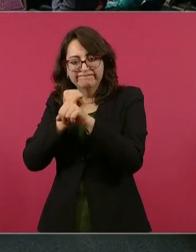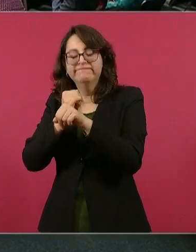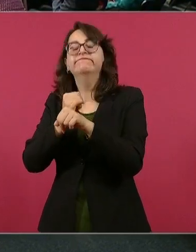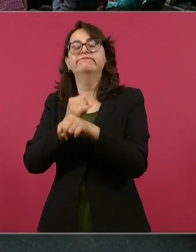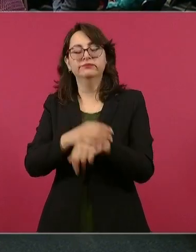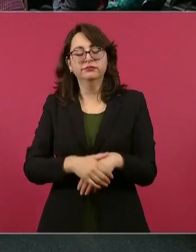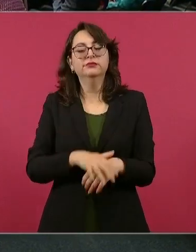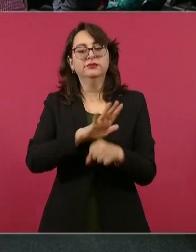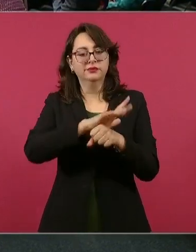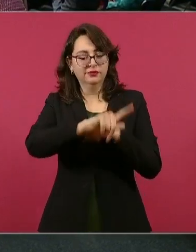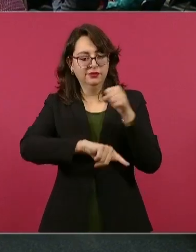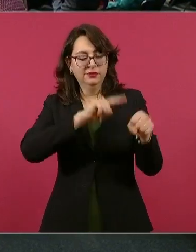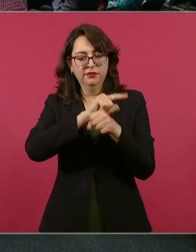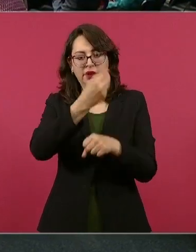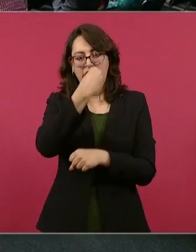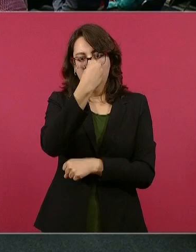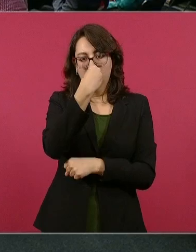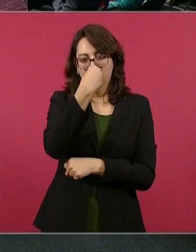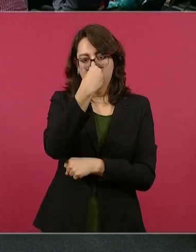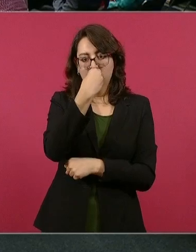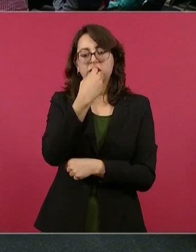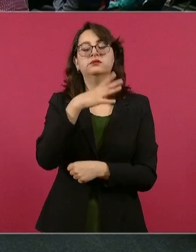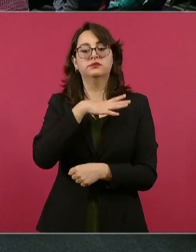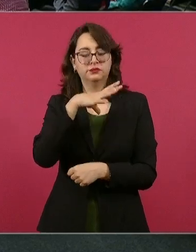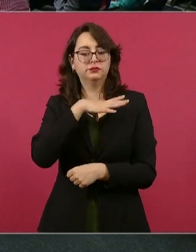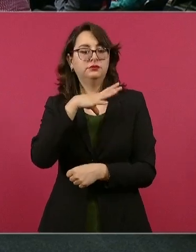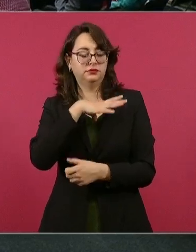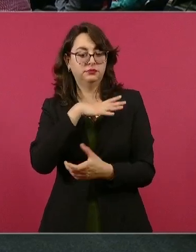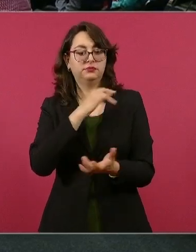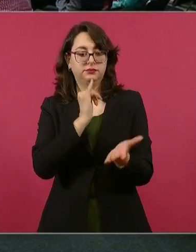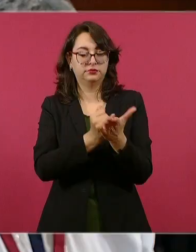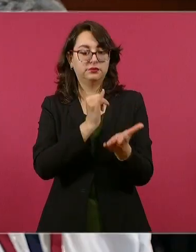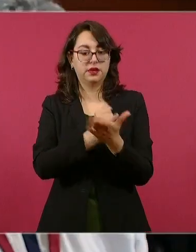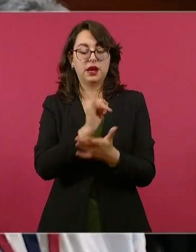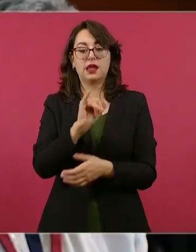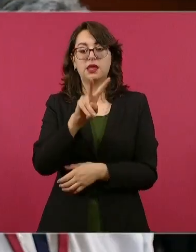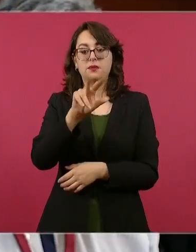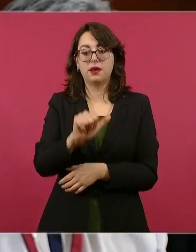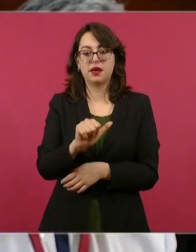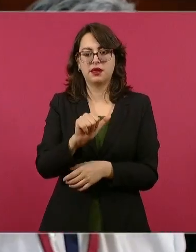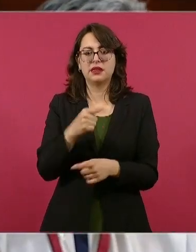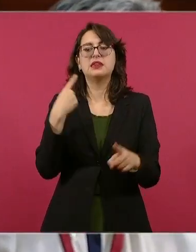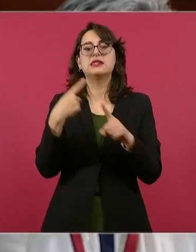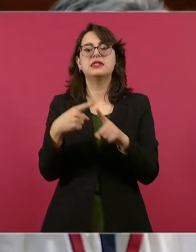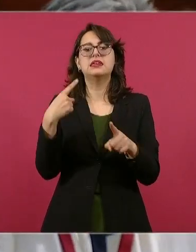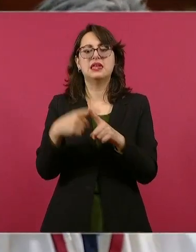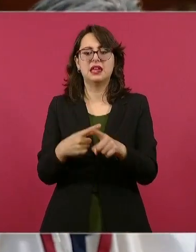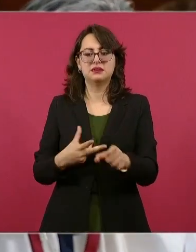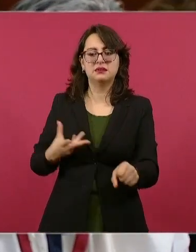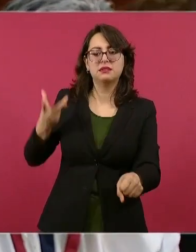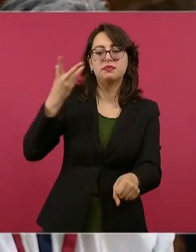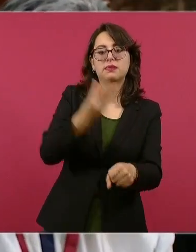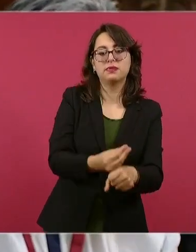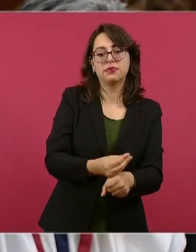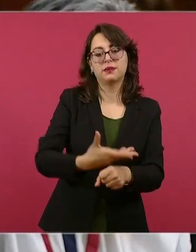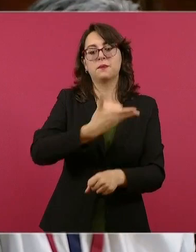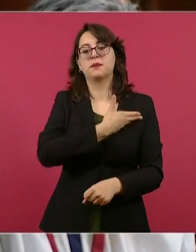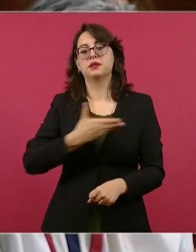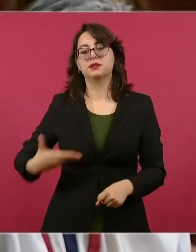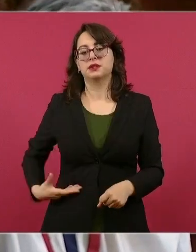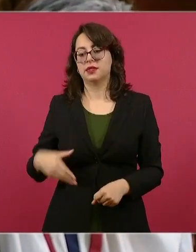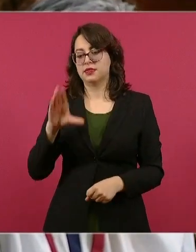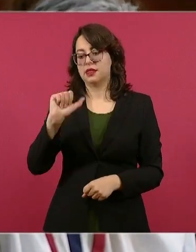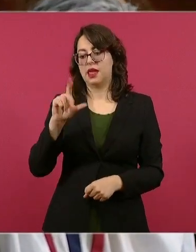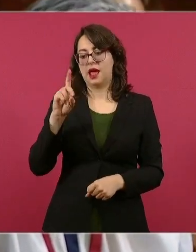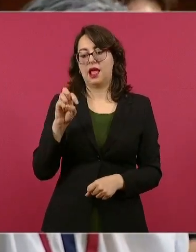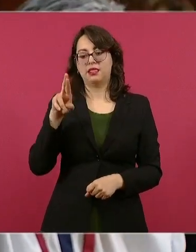es de compañía principalmente, se dio cuando fue el sexenio de Felipe Calderón, fue a partir de ahí, porque